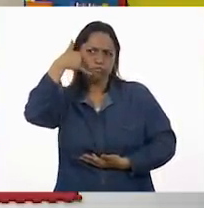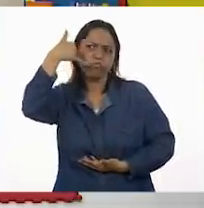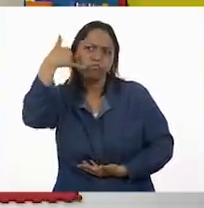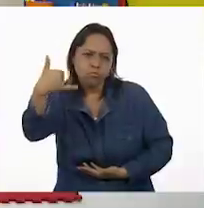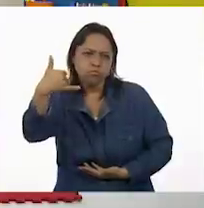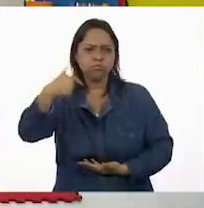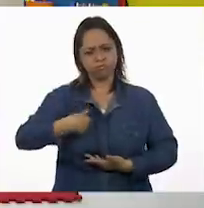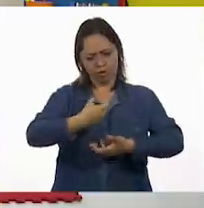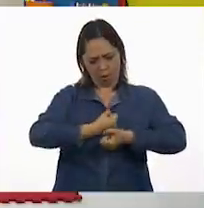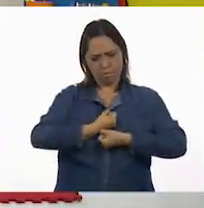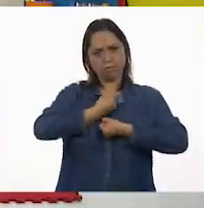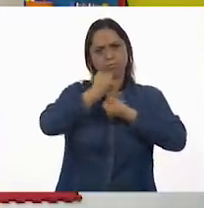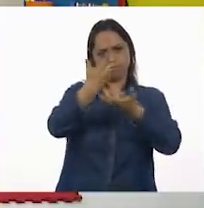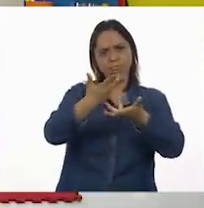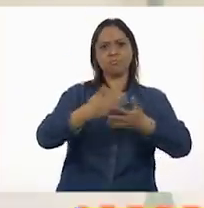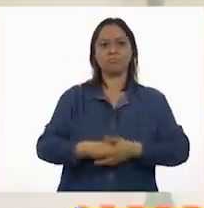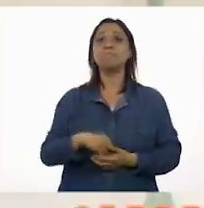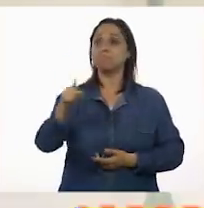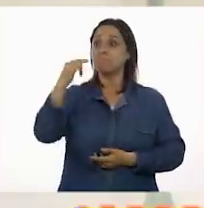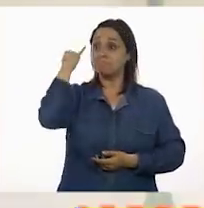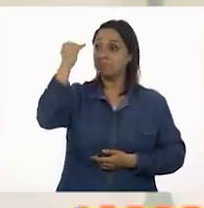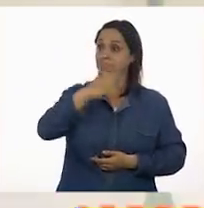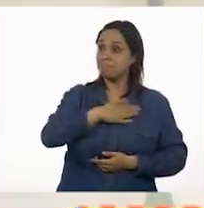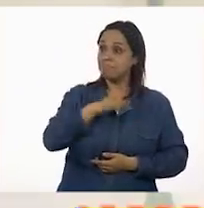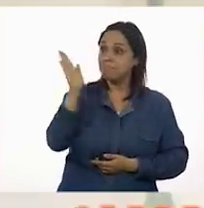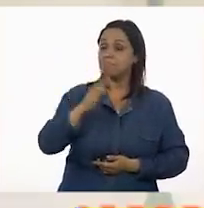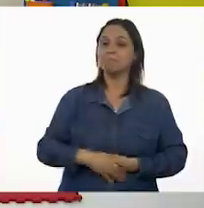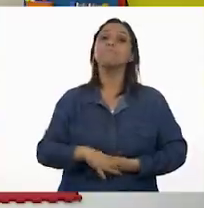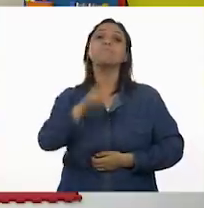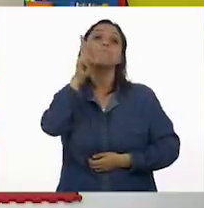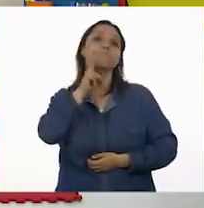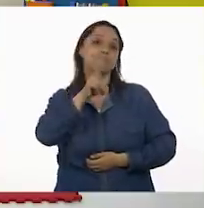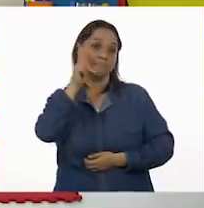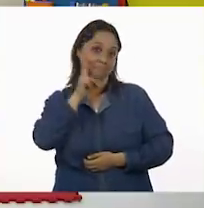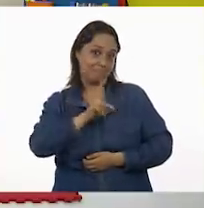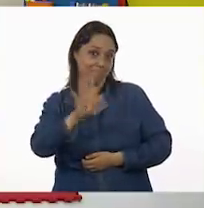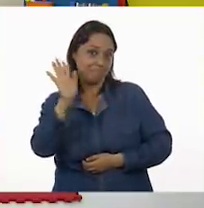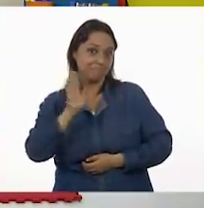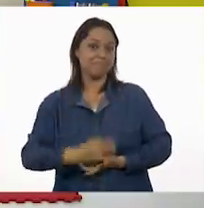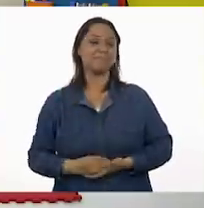el poema? ¡Muy buena idea! A ver...